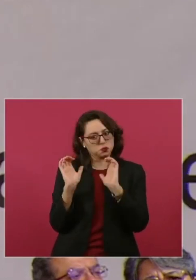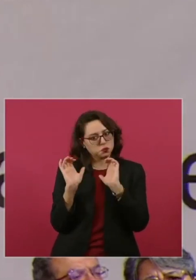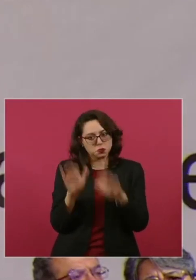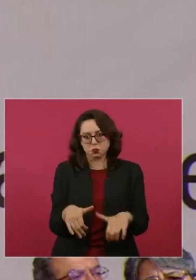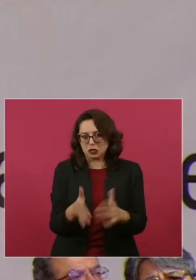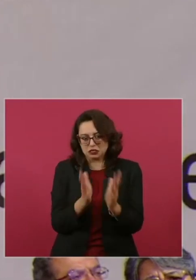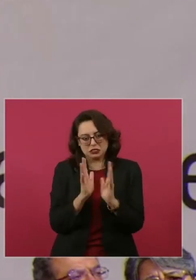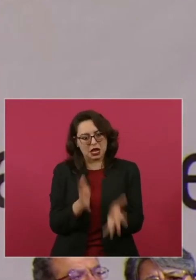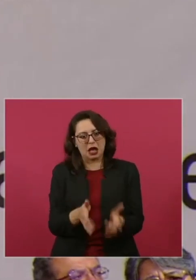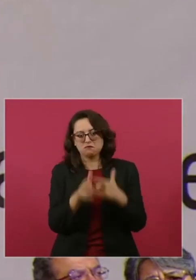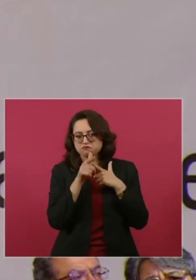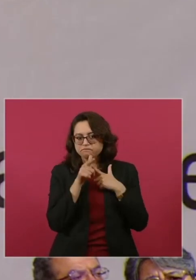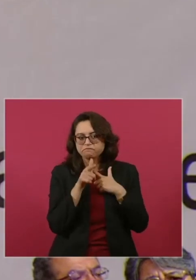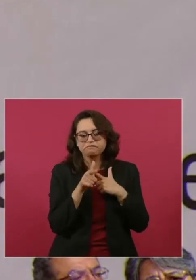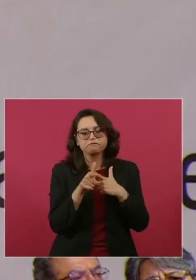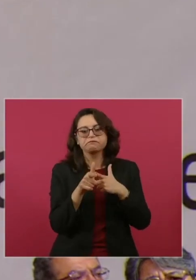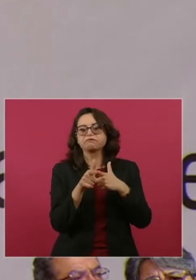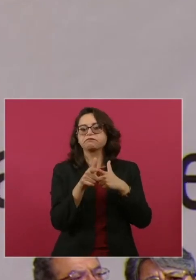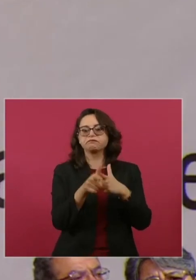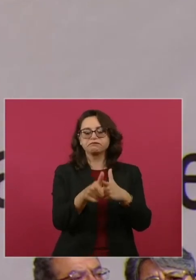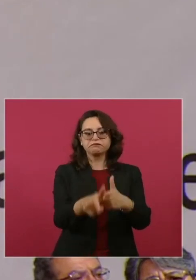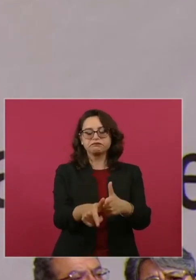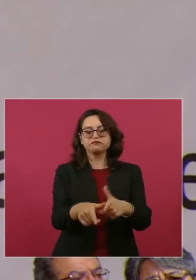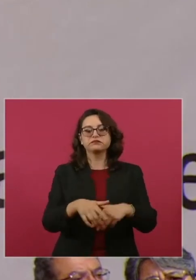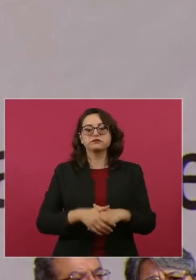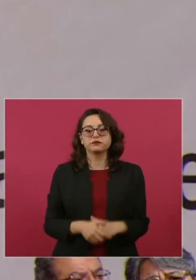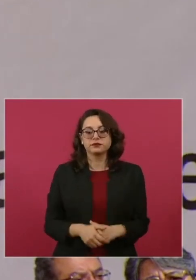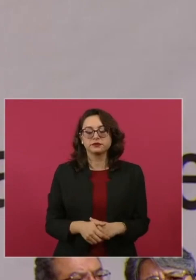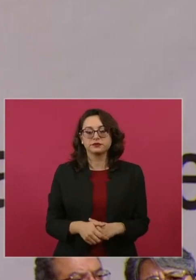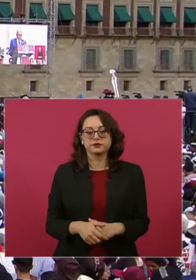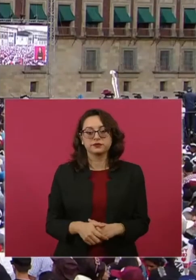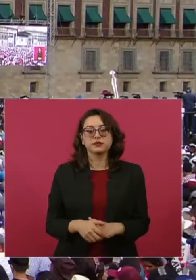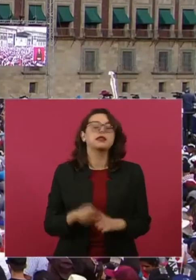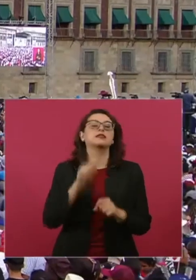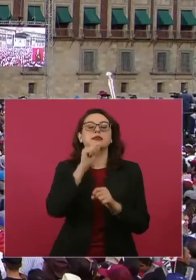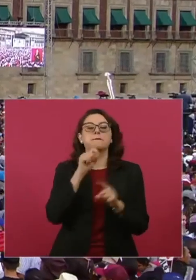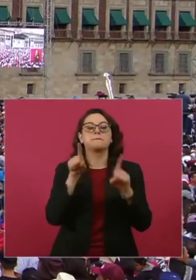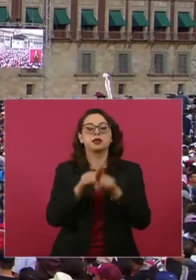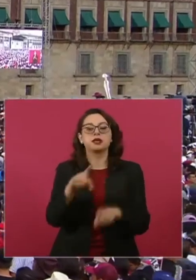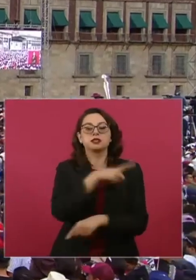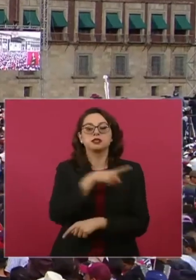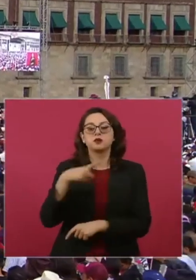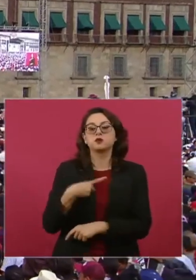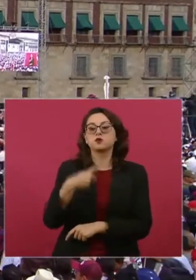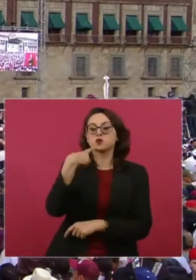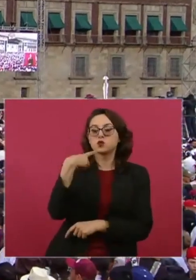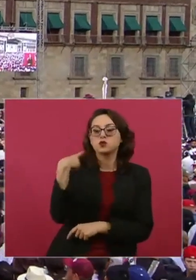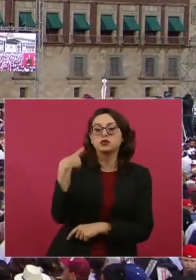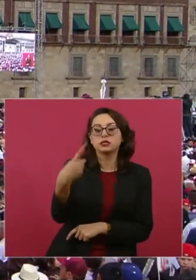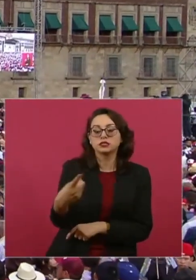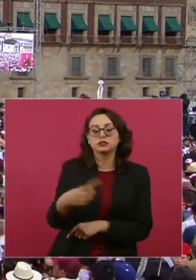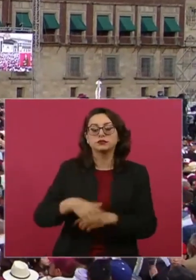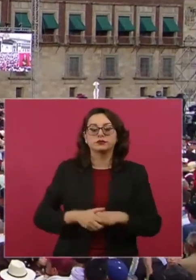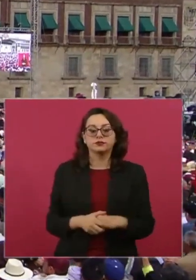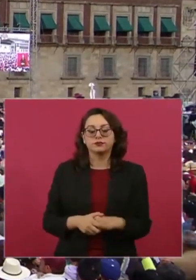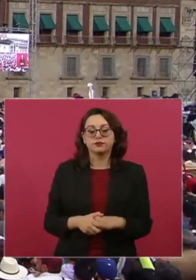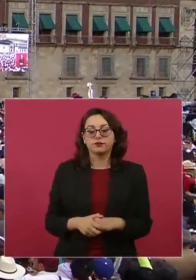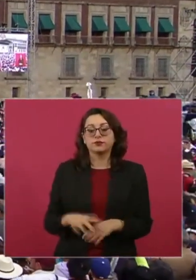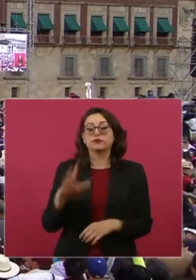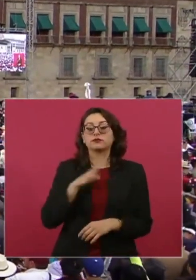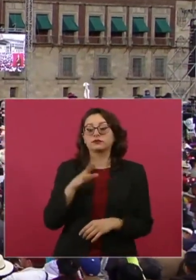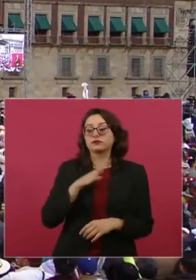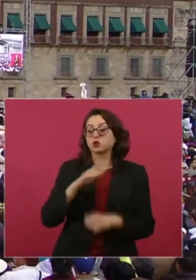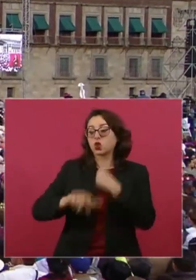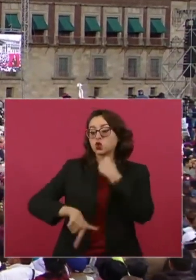capacitaron. Asimismo, es muy satisfactorio poder informar that was paid by the que government. Estamos otorgando 12 millones de